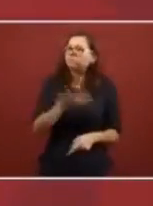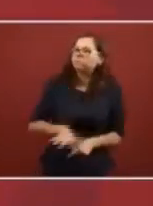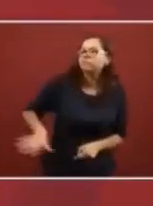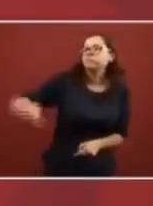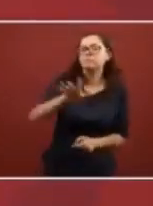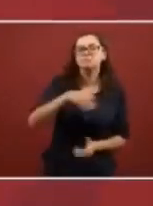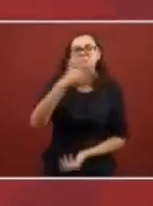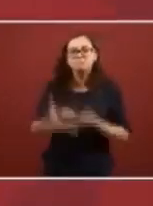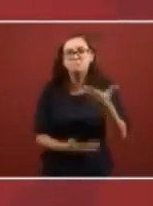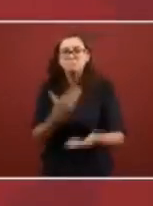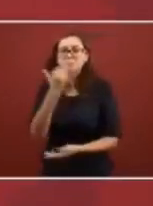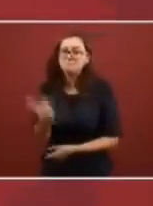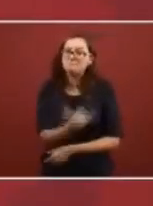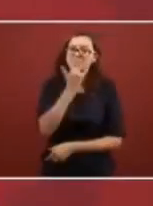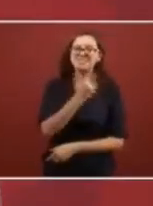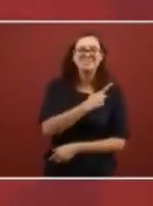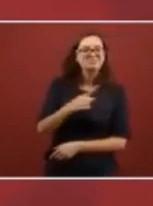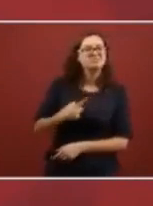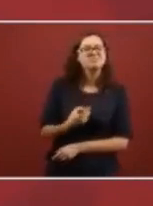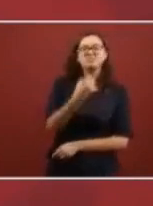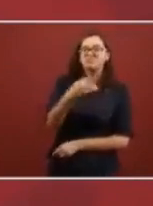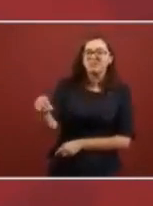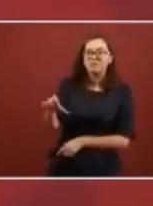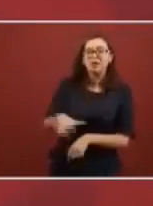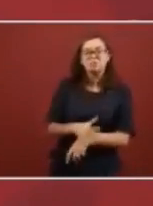porque ese periódico